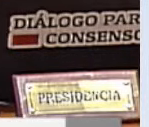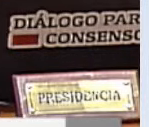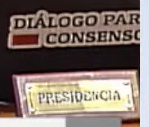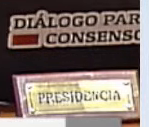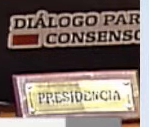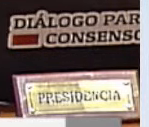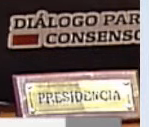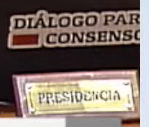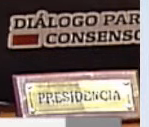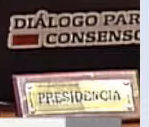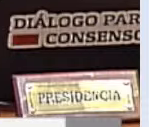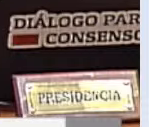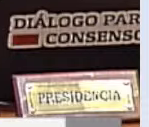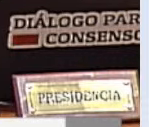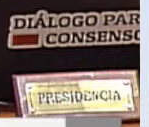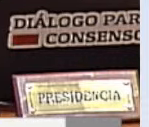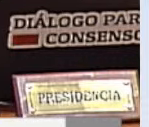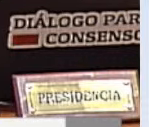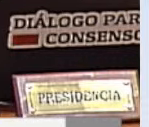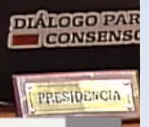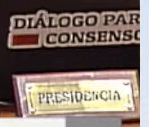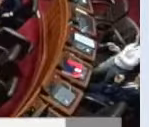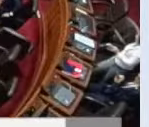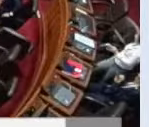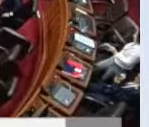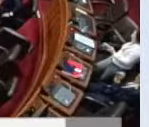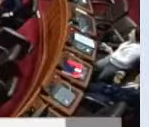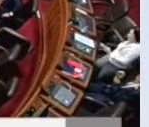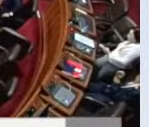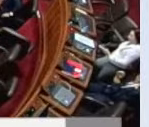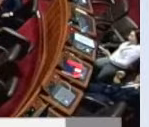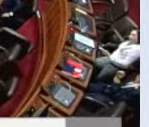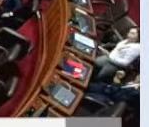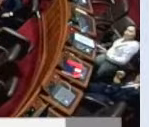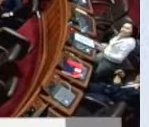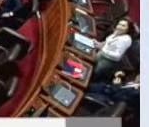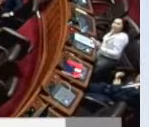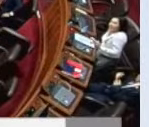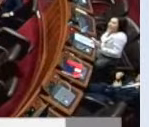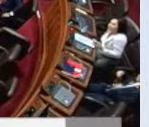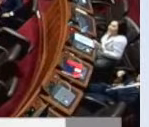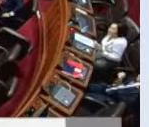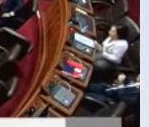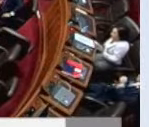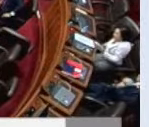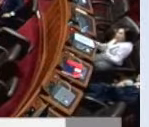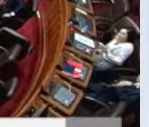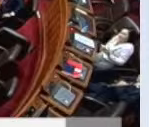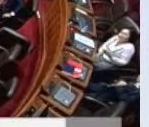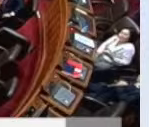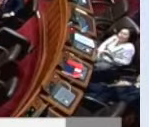Jáuregui, Carol Paredes. Al voto. Limachi.